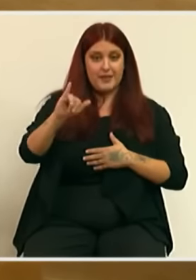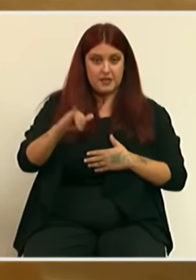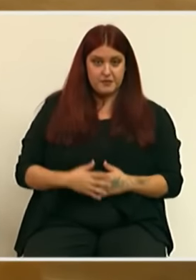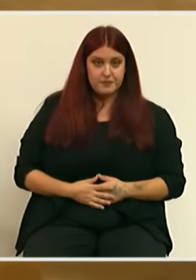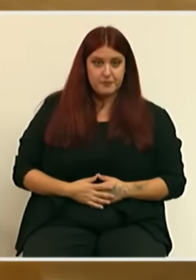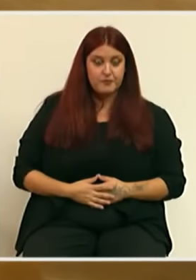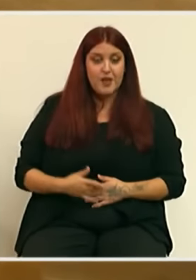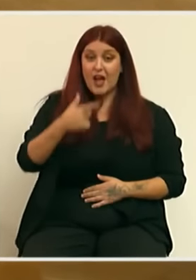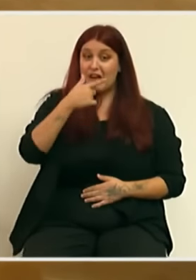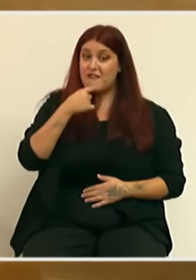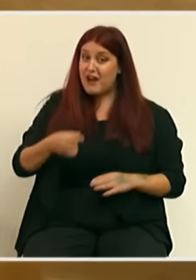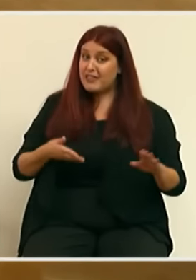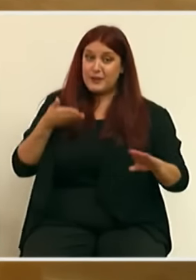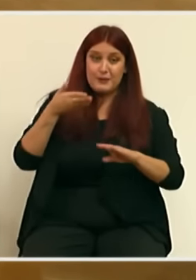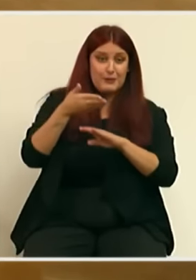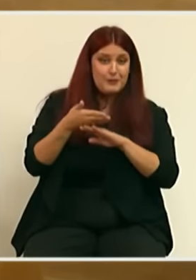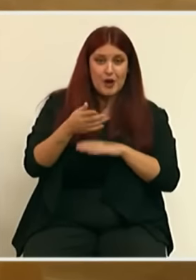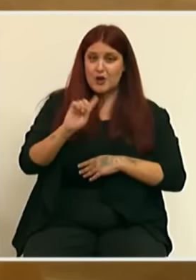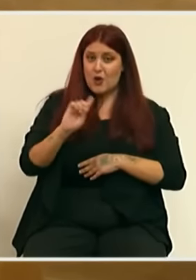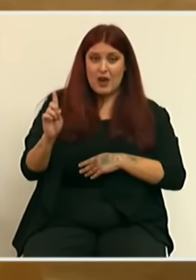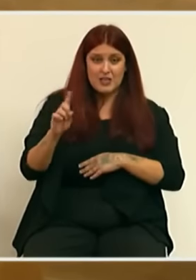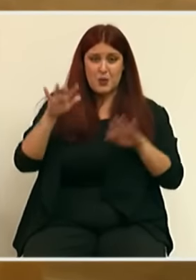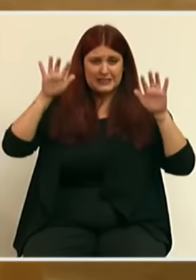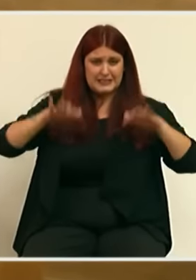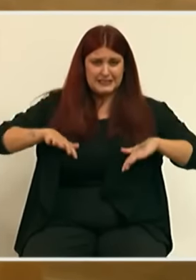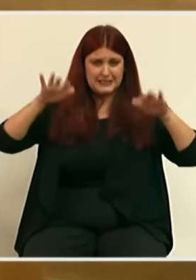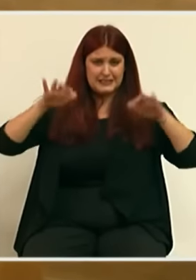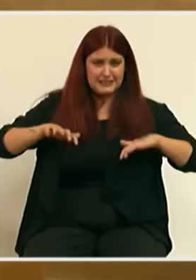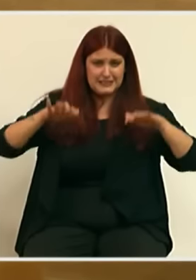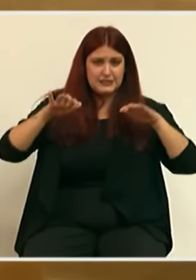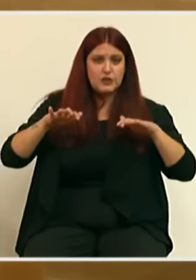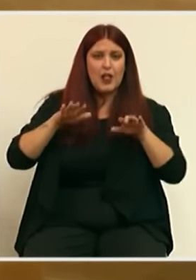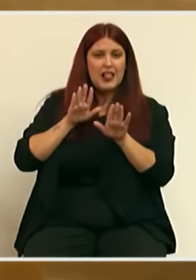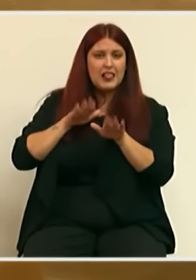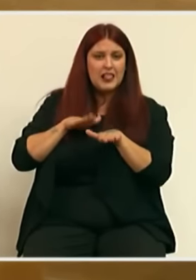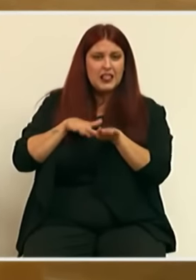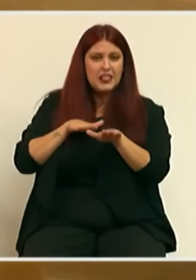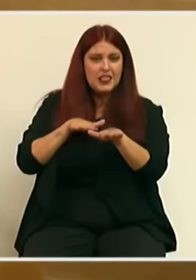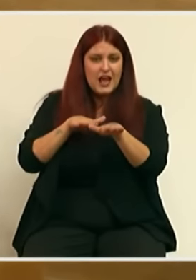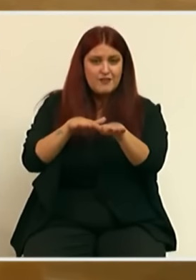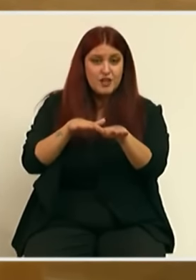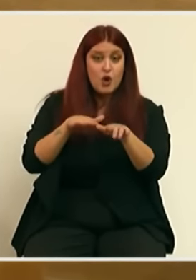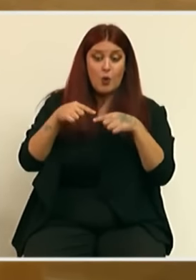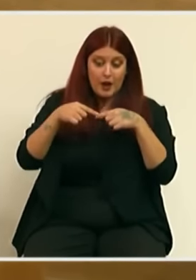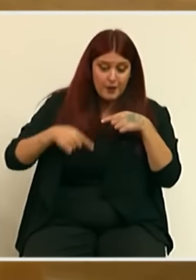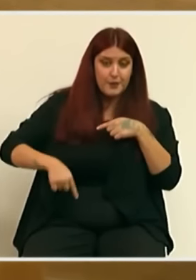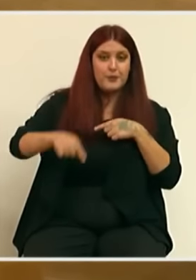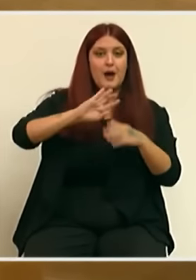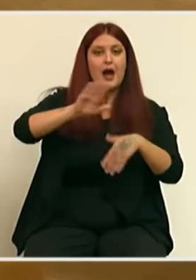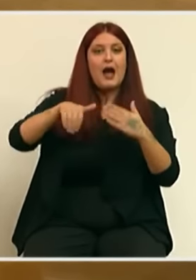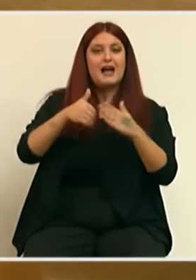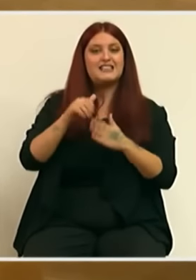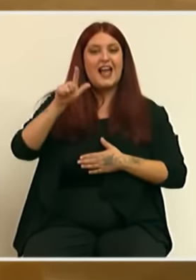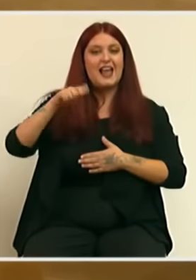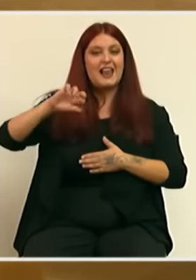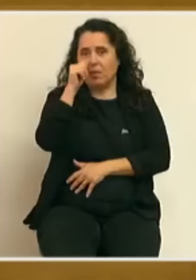No fue fácil el viaje. El mal tiempo, como es normal, en estas situaciones produjo gran densidad de tráfico y alargó el trayecto hasta que llegué a la Liana con el CECOPI trabajando